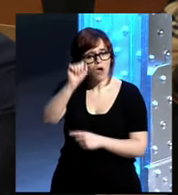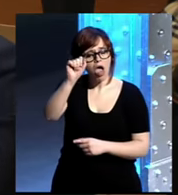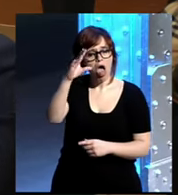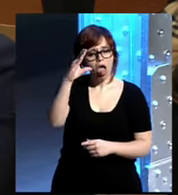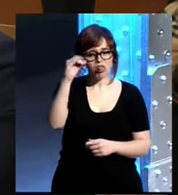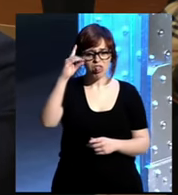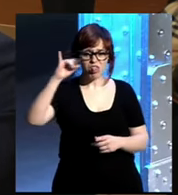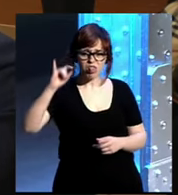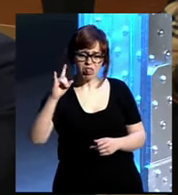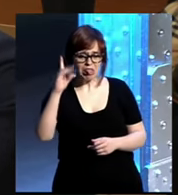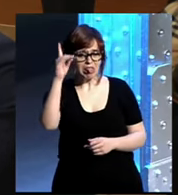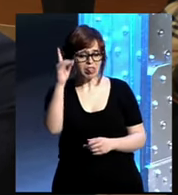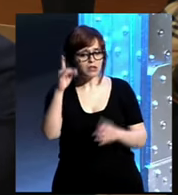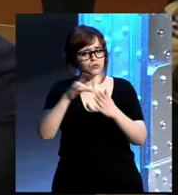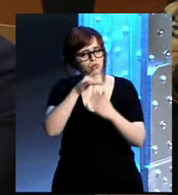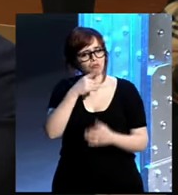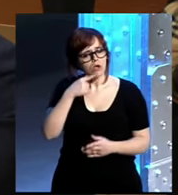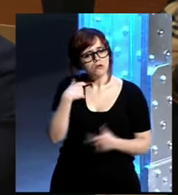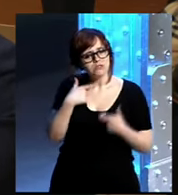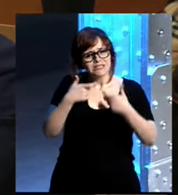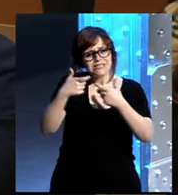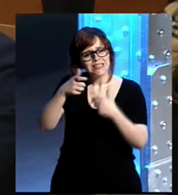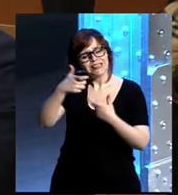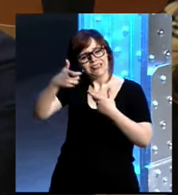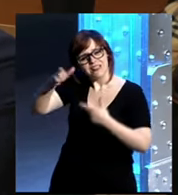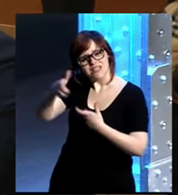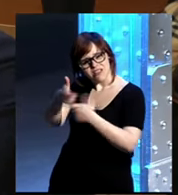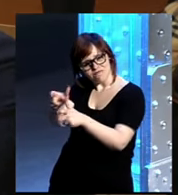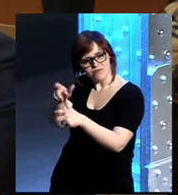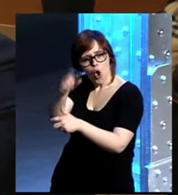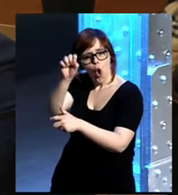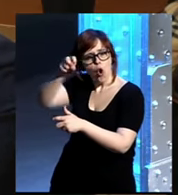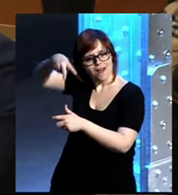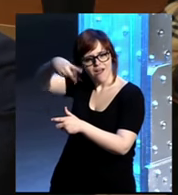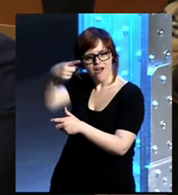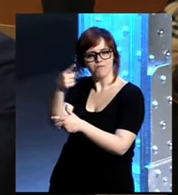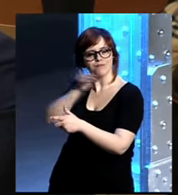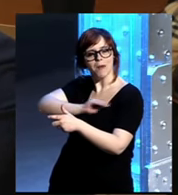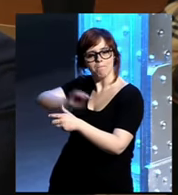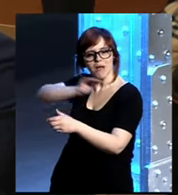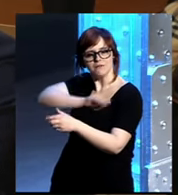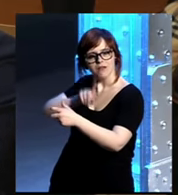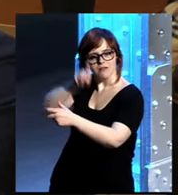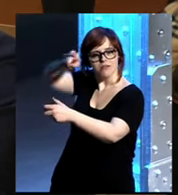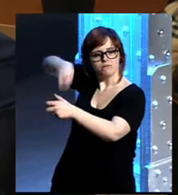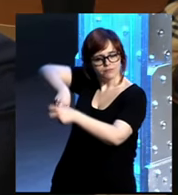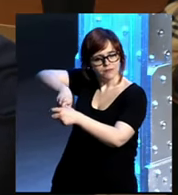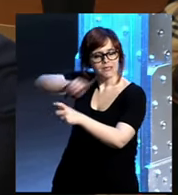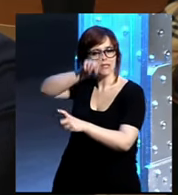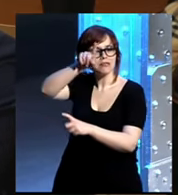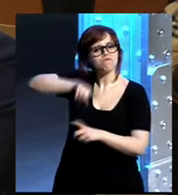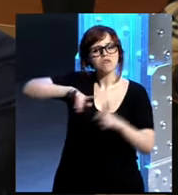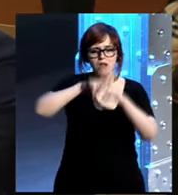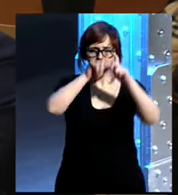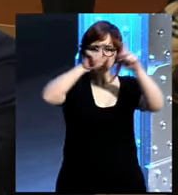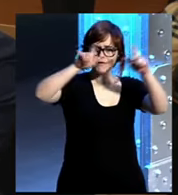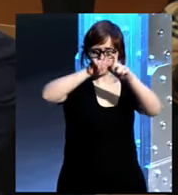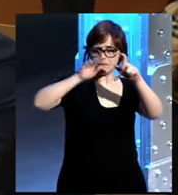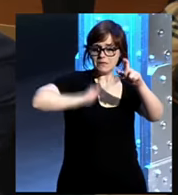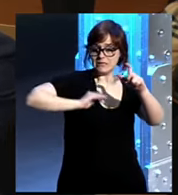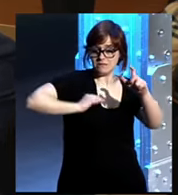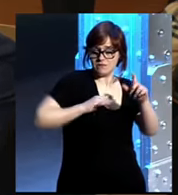muy pegada al tercer sector, muy pegada al sector de ONGs y muy poco pegada a las empresas. Entonces, esta innovación que se plantea, de innovación